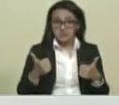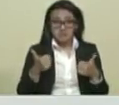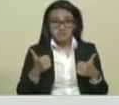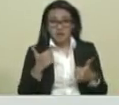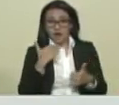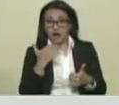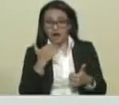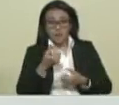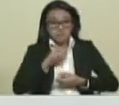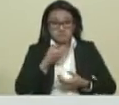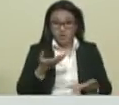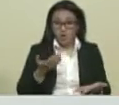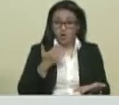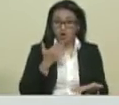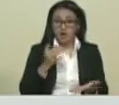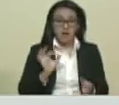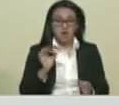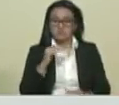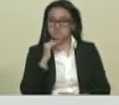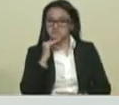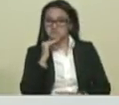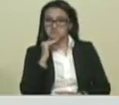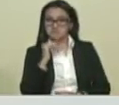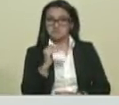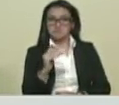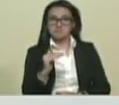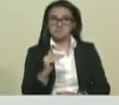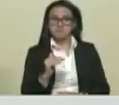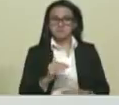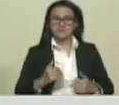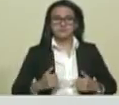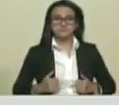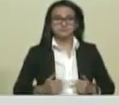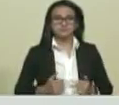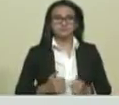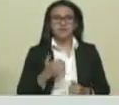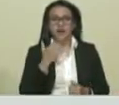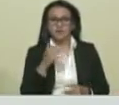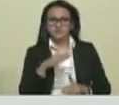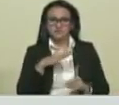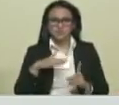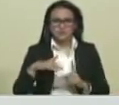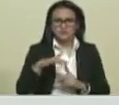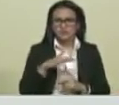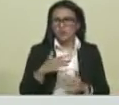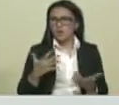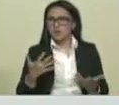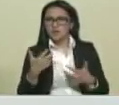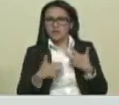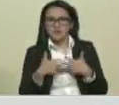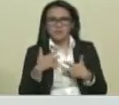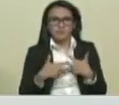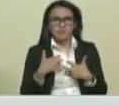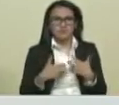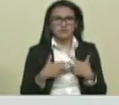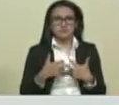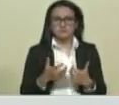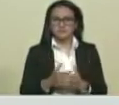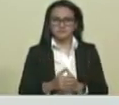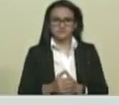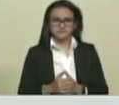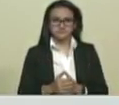alguna novedad, alguna cuestión que no hubiésemos podido solventar, alguna situación que se ha presentado y podemos decir